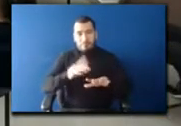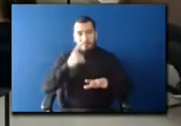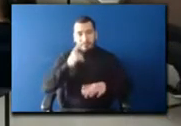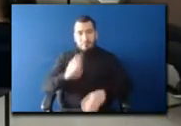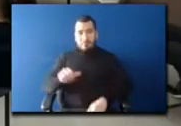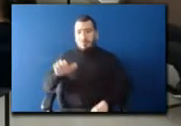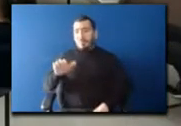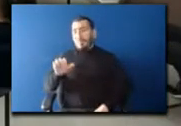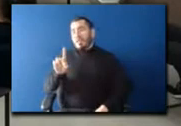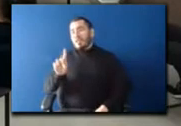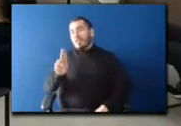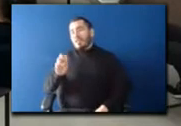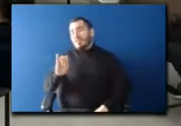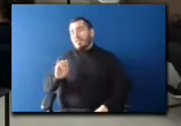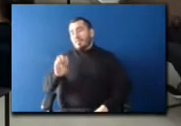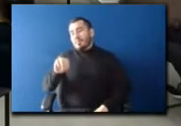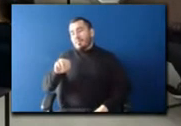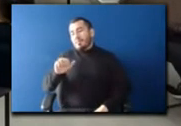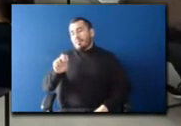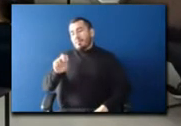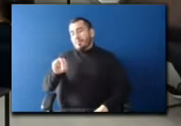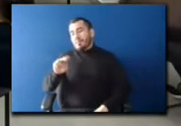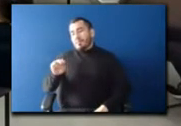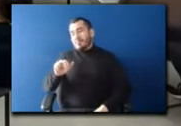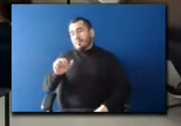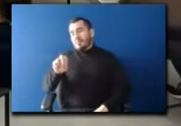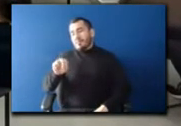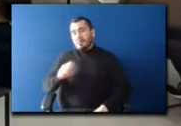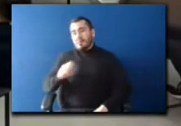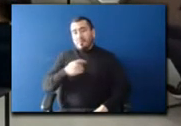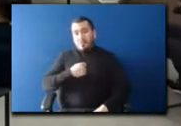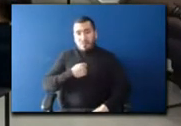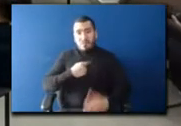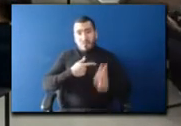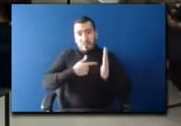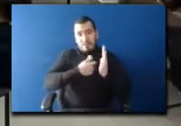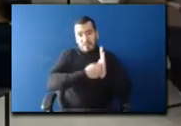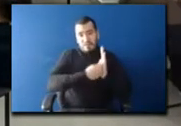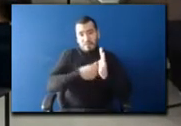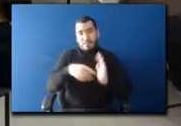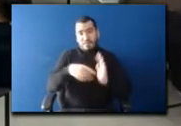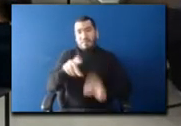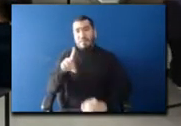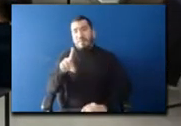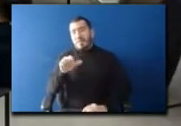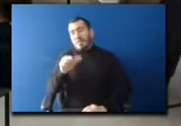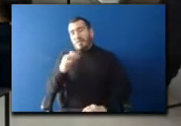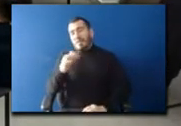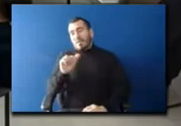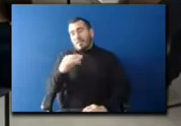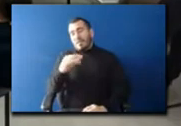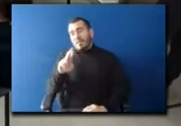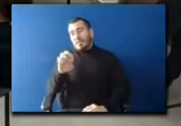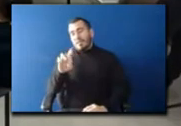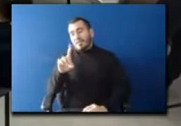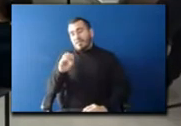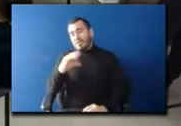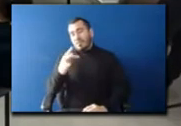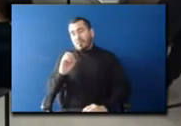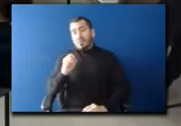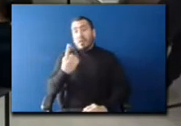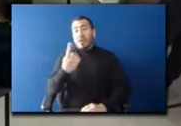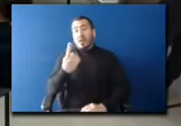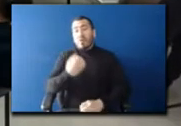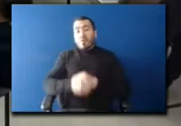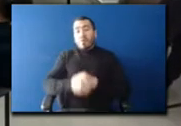Manzano, si tengo un reporte negativo en Data Crédito, el cual ya fue cancelado hace un año, ¿cuánto tiempo debo esperar para